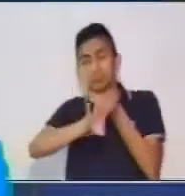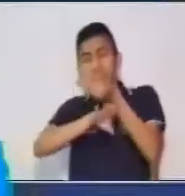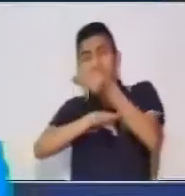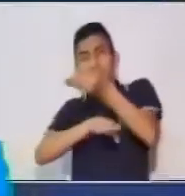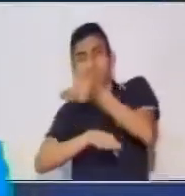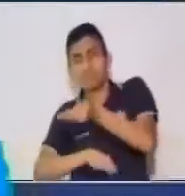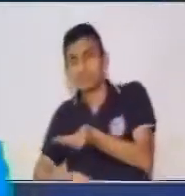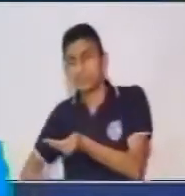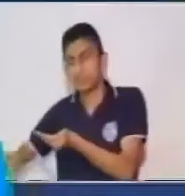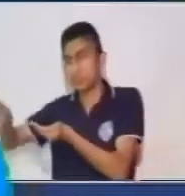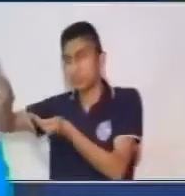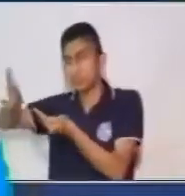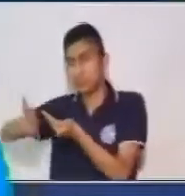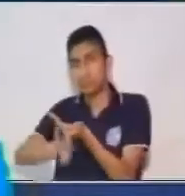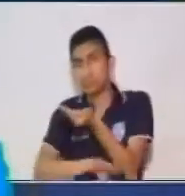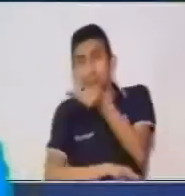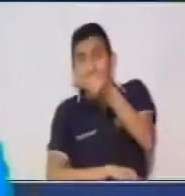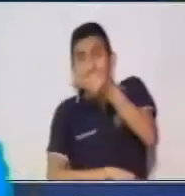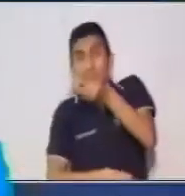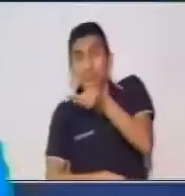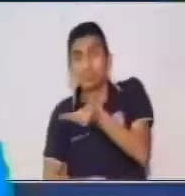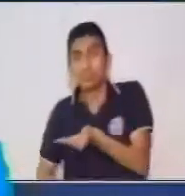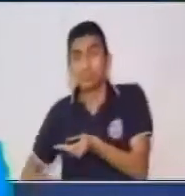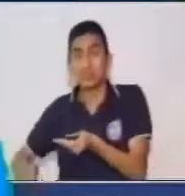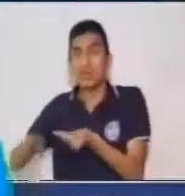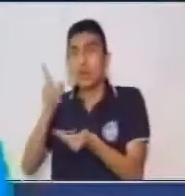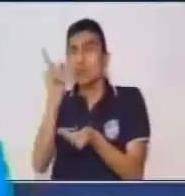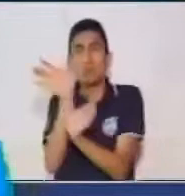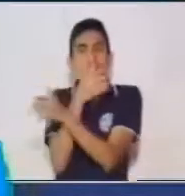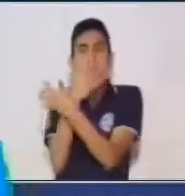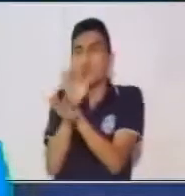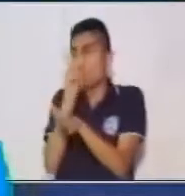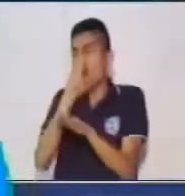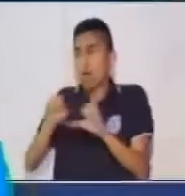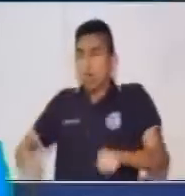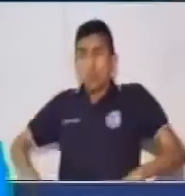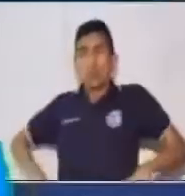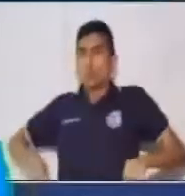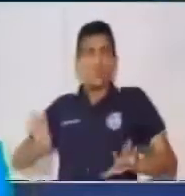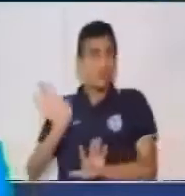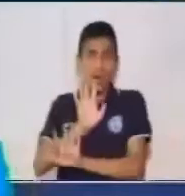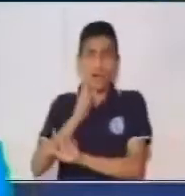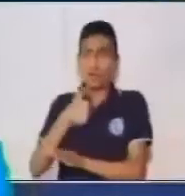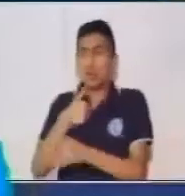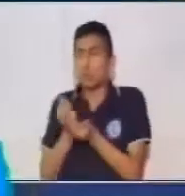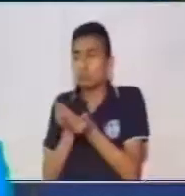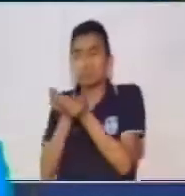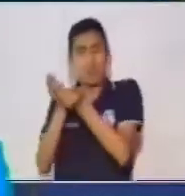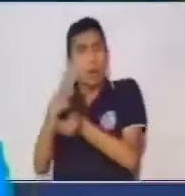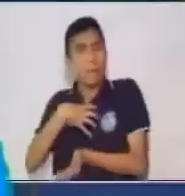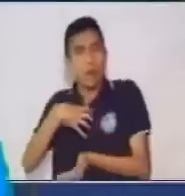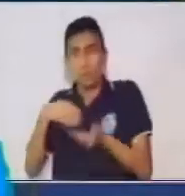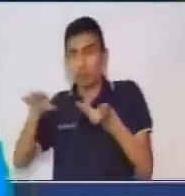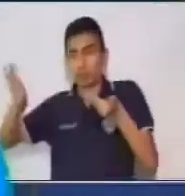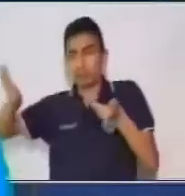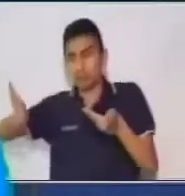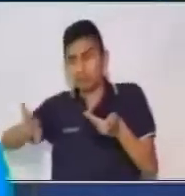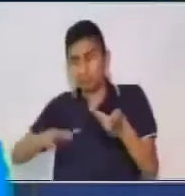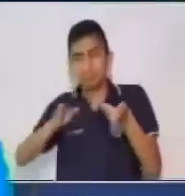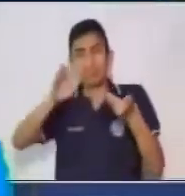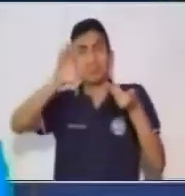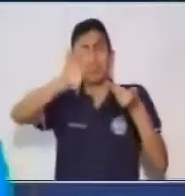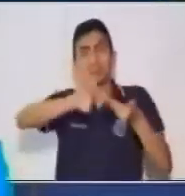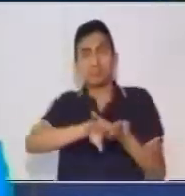Pasando las olas sin remar. ¡Excelente! Ahora es su turno. Vamos